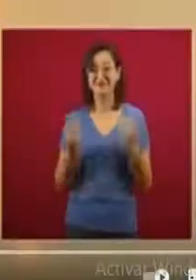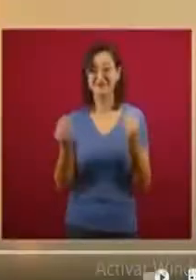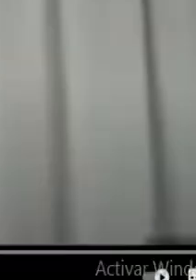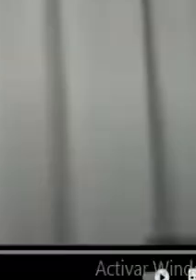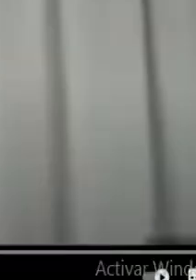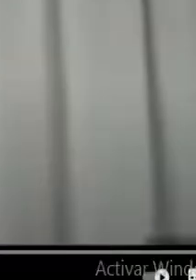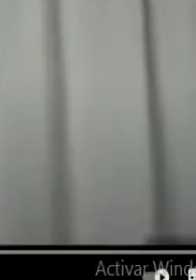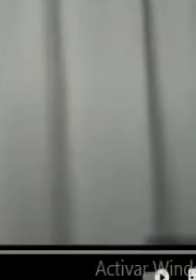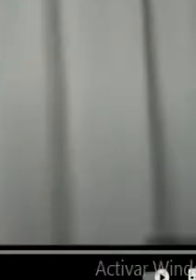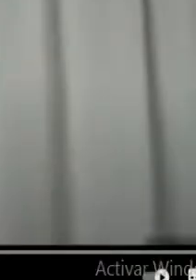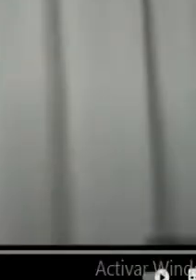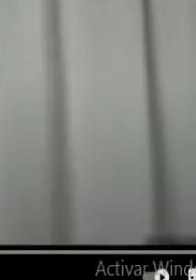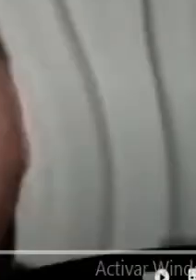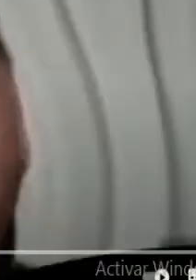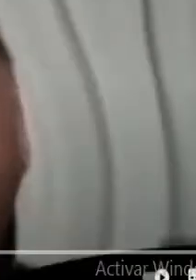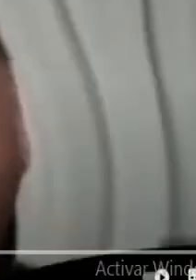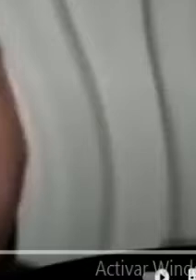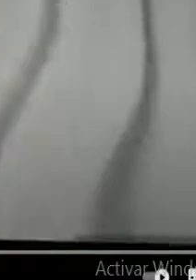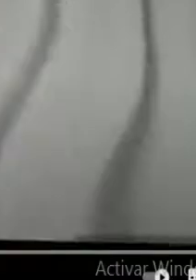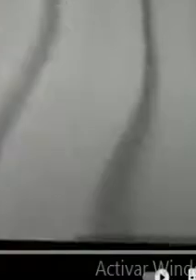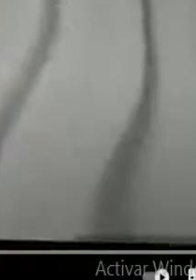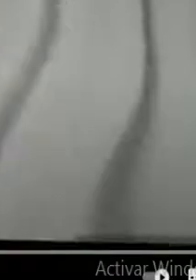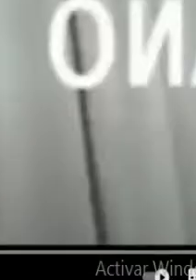gracias. Gracias.